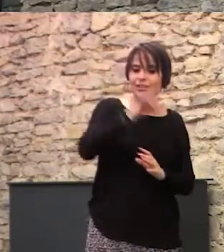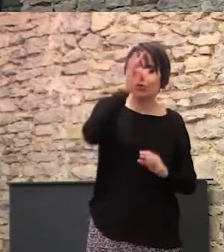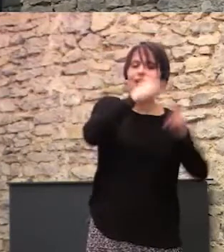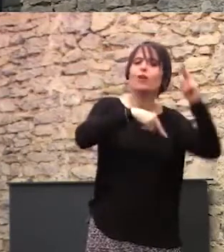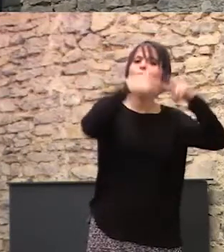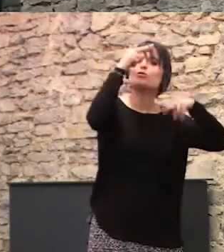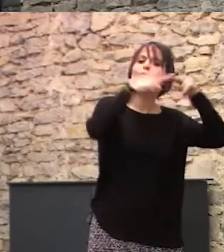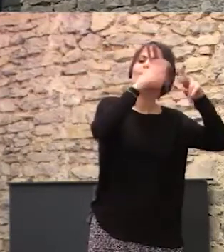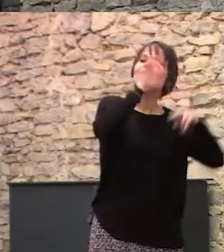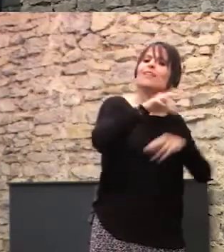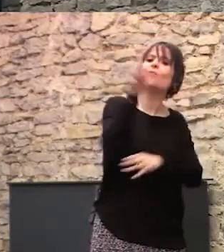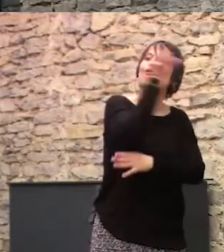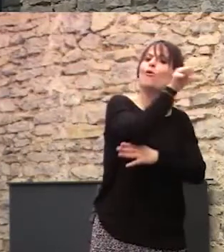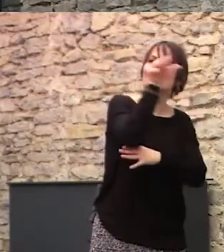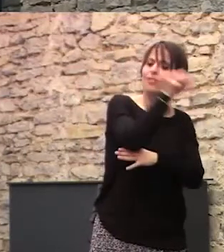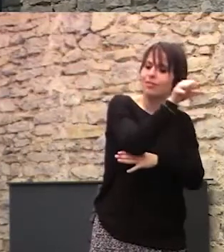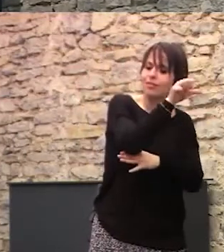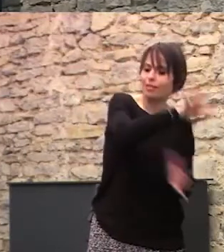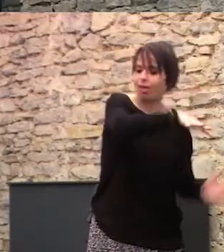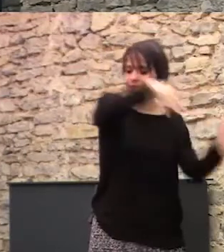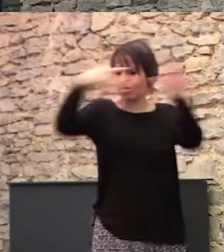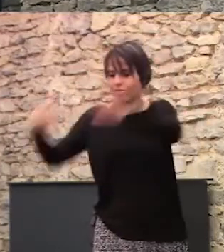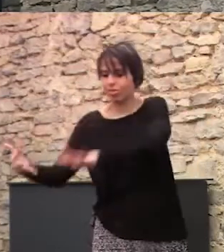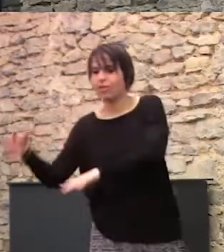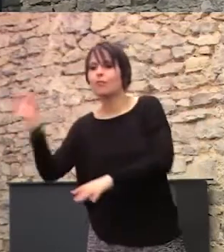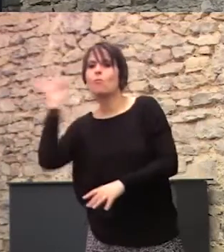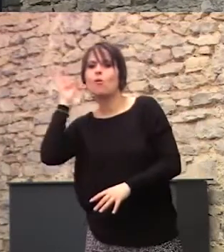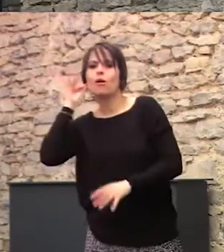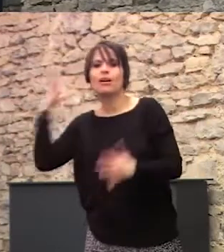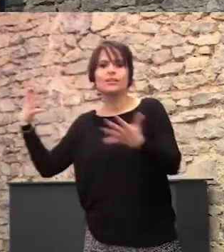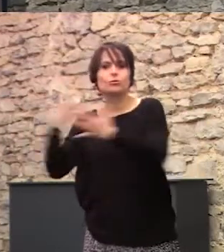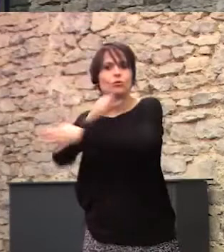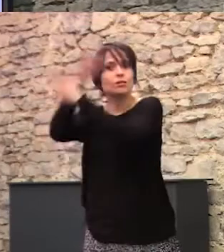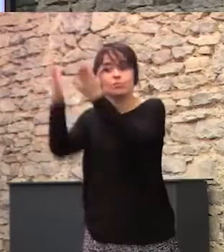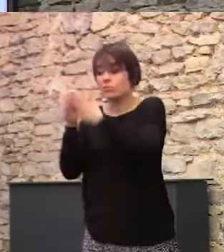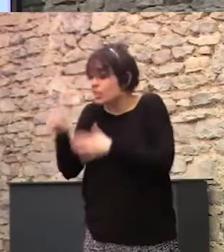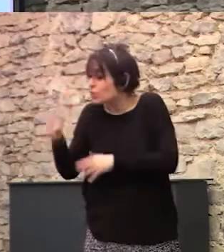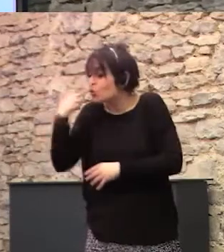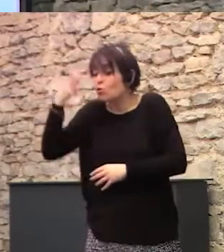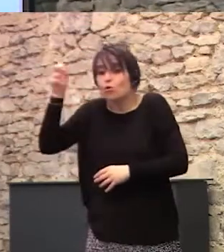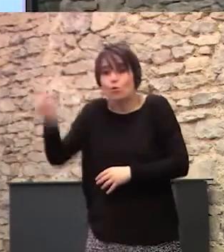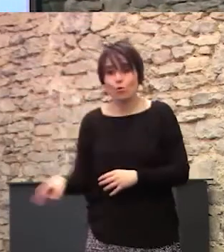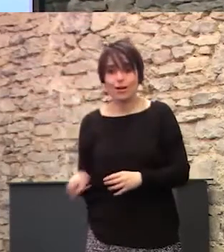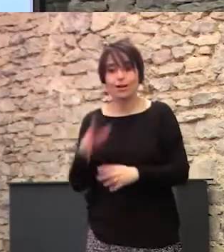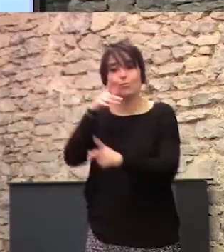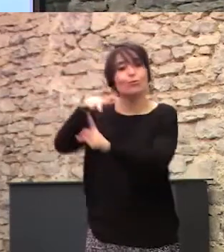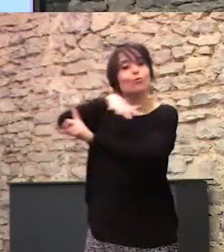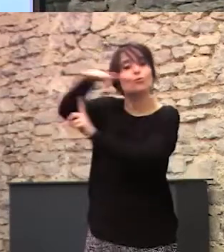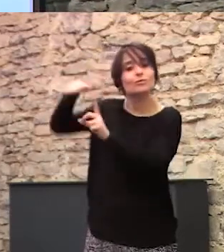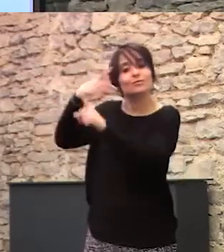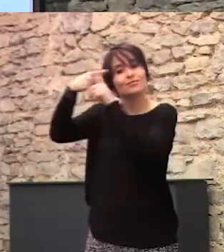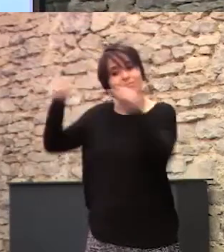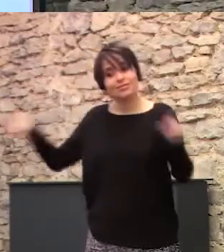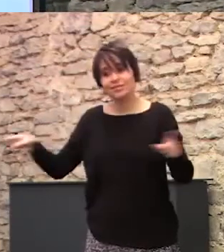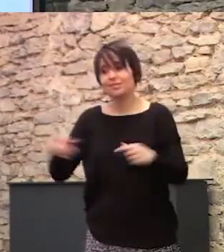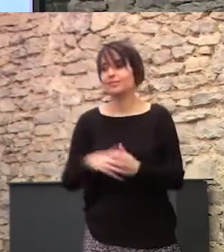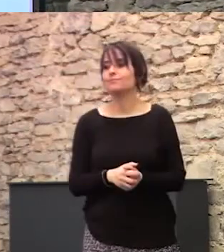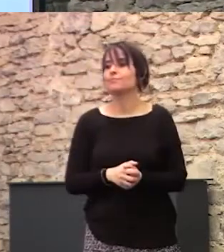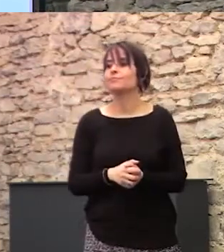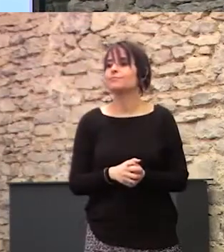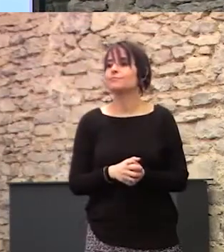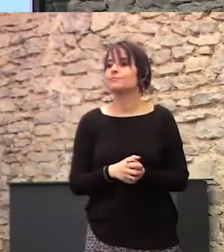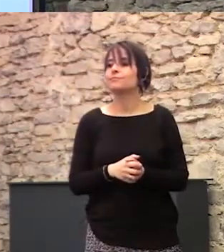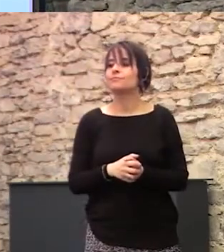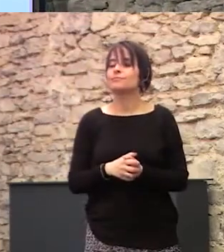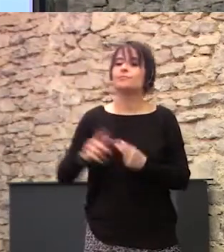desde Occidente y se quiere que se aplique a todas las mujeres del mundo. Es que no sirve, porque los contextos son diferentes. Y luego también